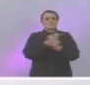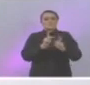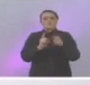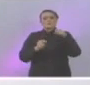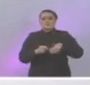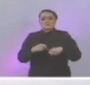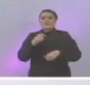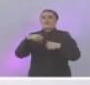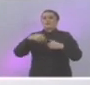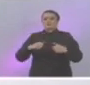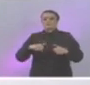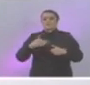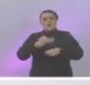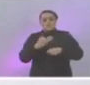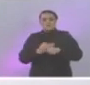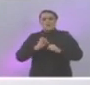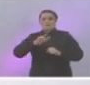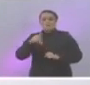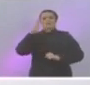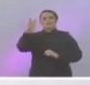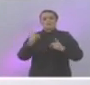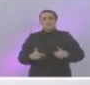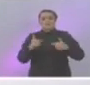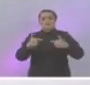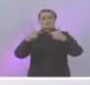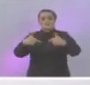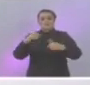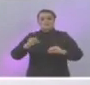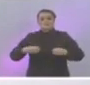esta y las generaciones futuras de potosinos.